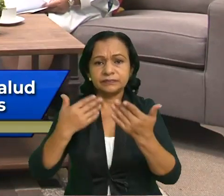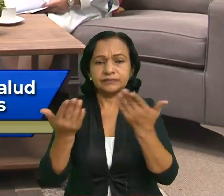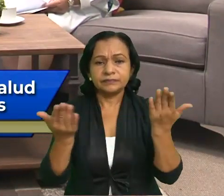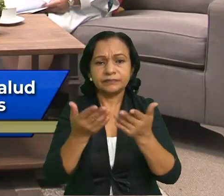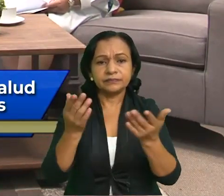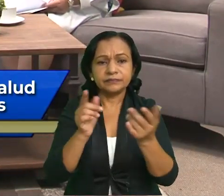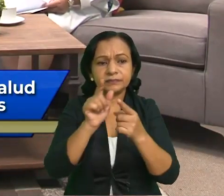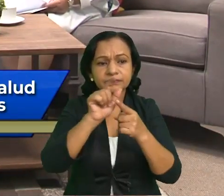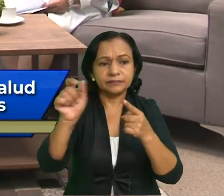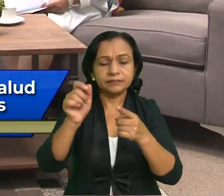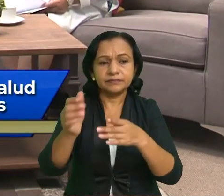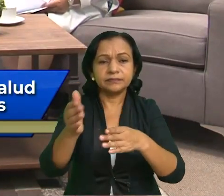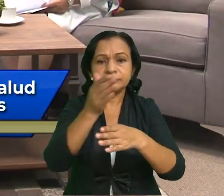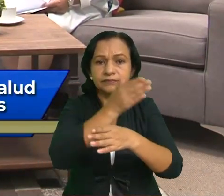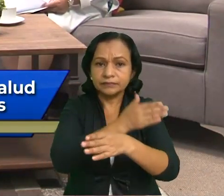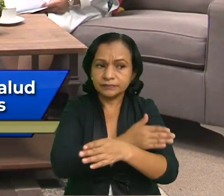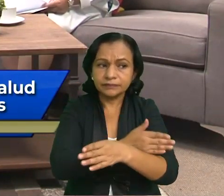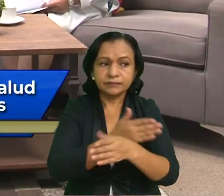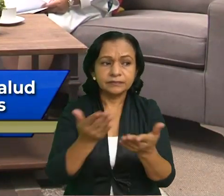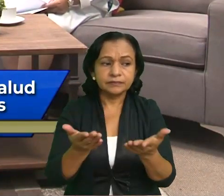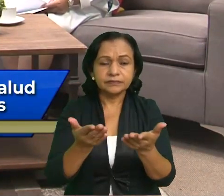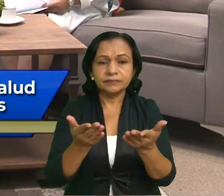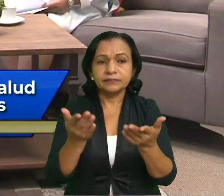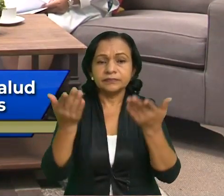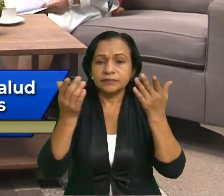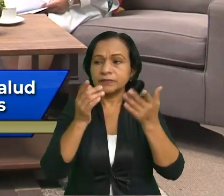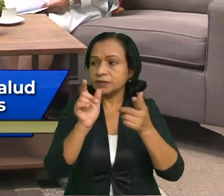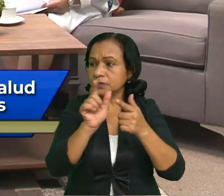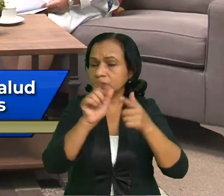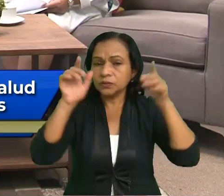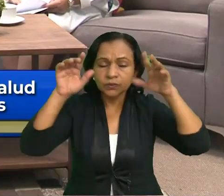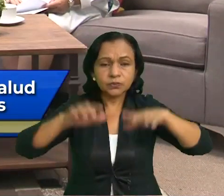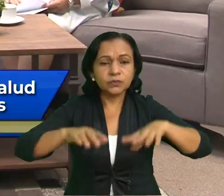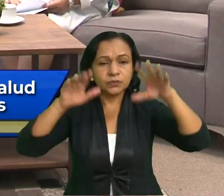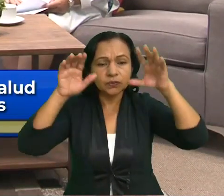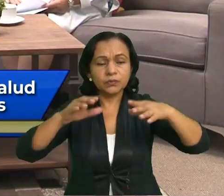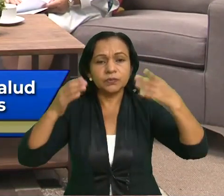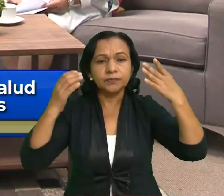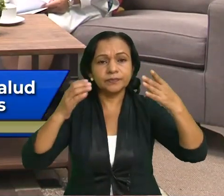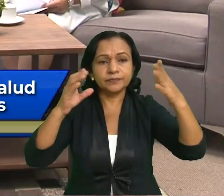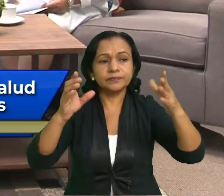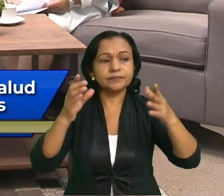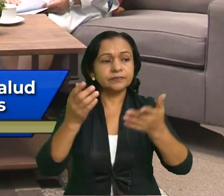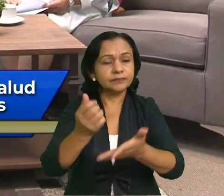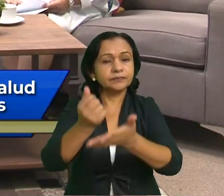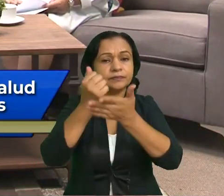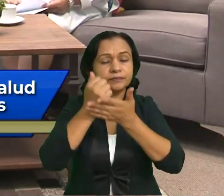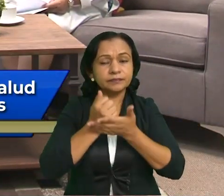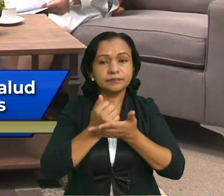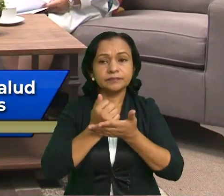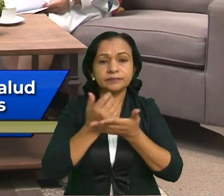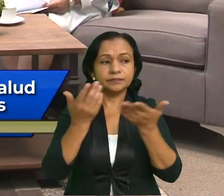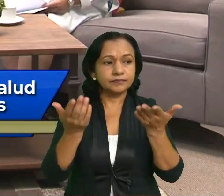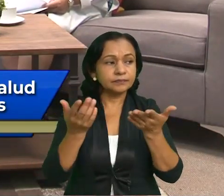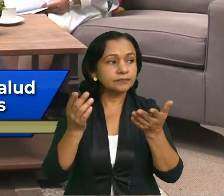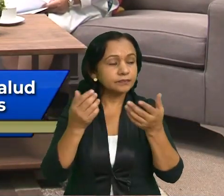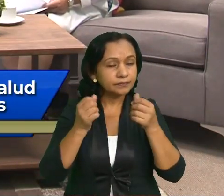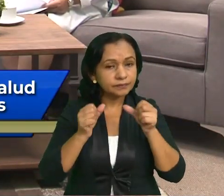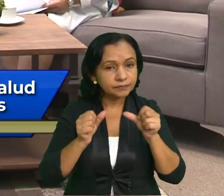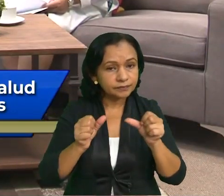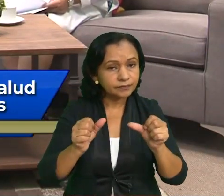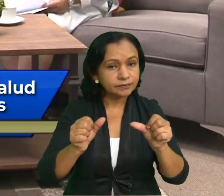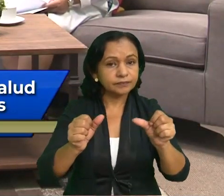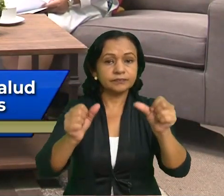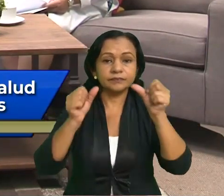vez pasada está comenzando por el mismo periodo de las lluvias a incrementar y que estas condiciones vienen a favorecer la presencia de quedar entonces continuar